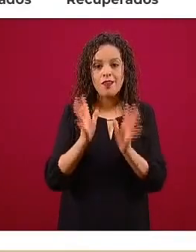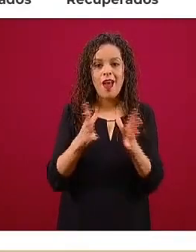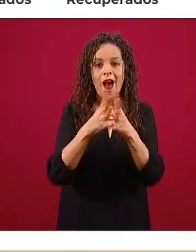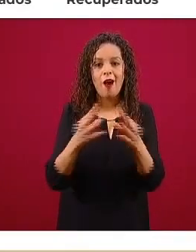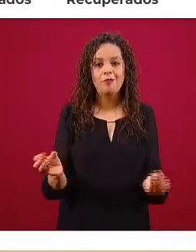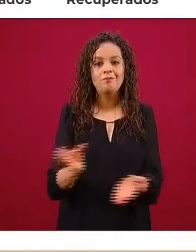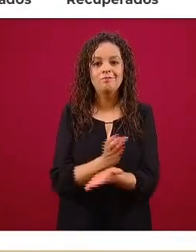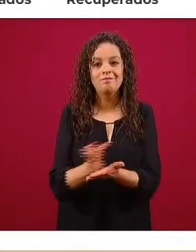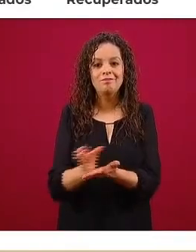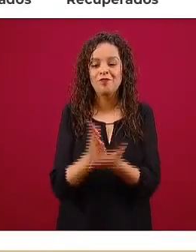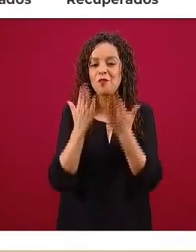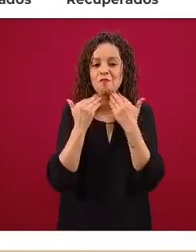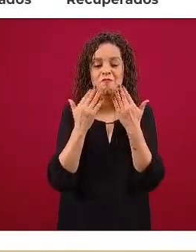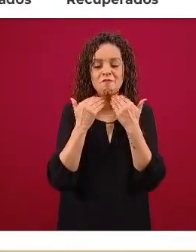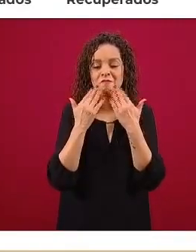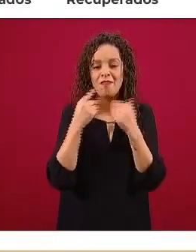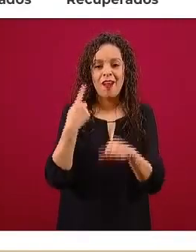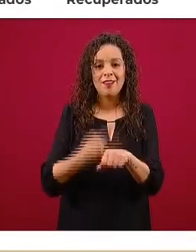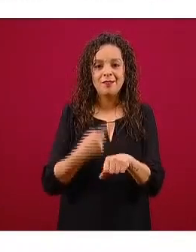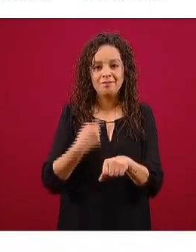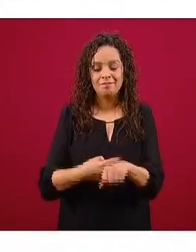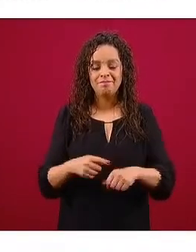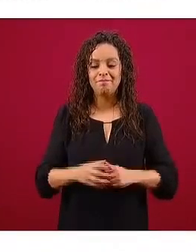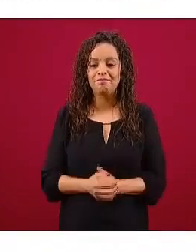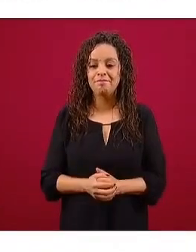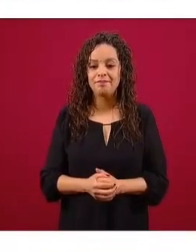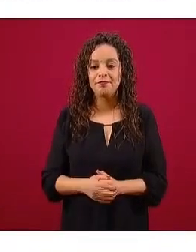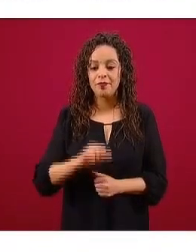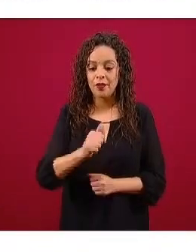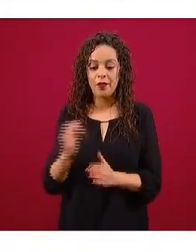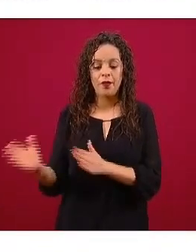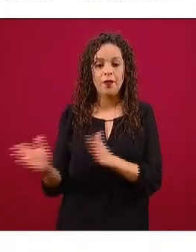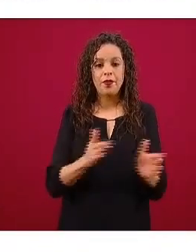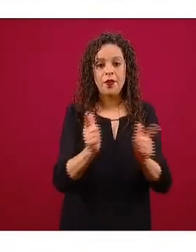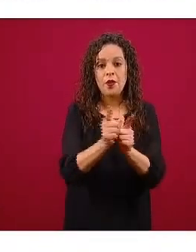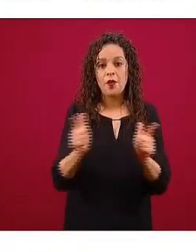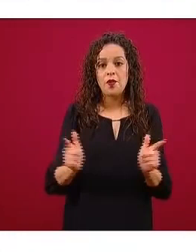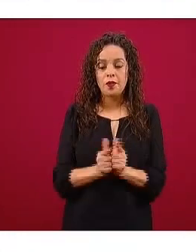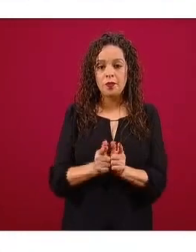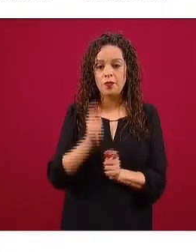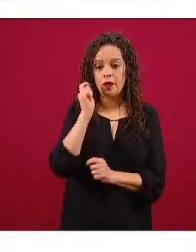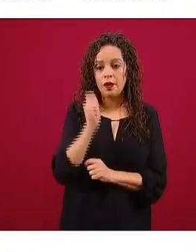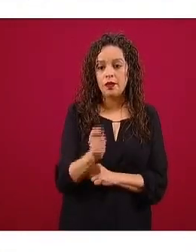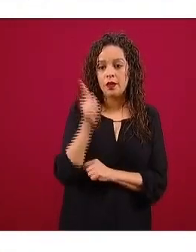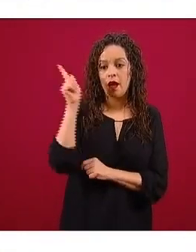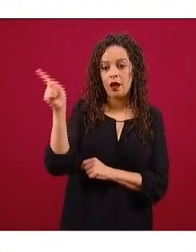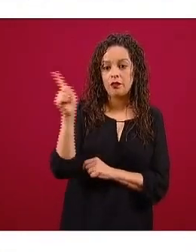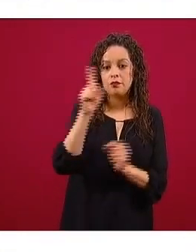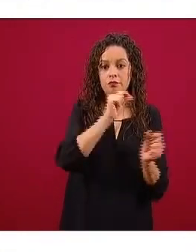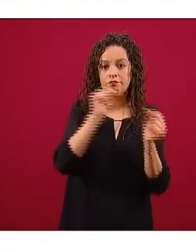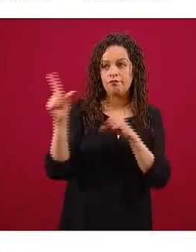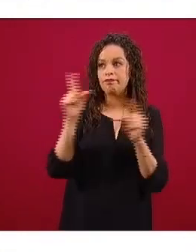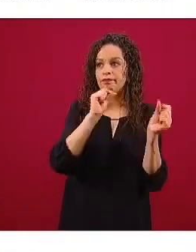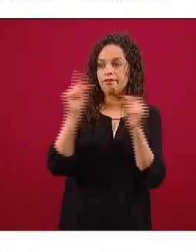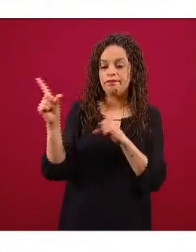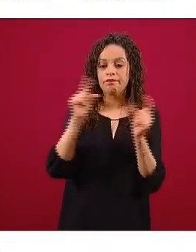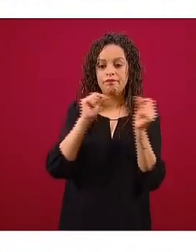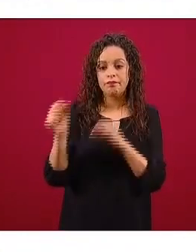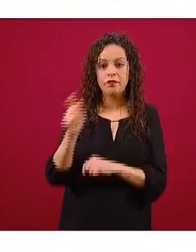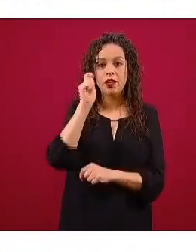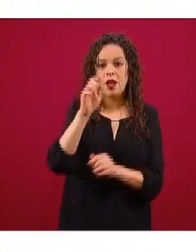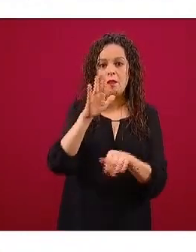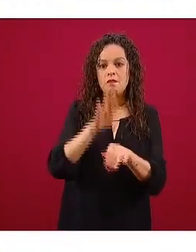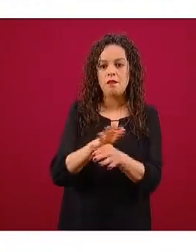recuperadas de la misma. Veamos el siguiente grupo de diapositivas, es nuestra carga